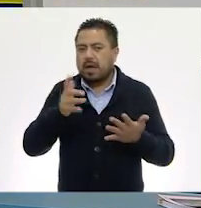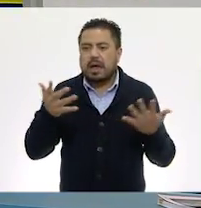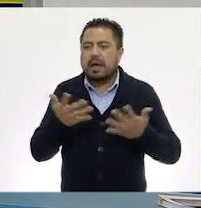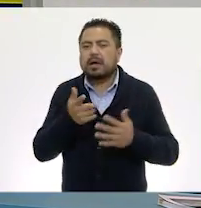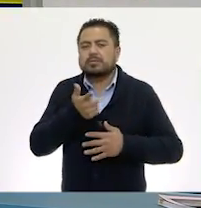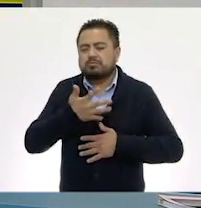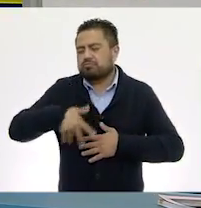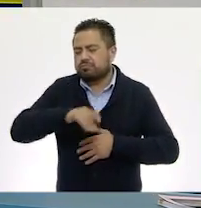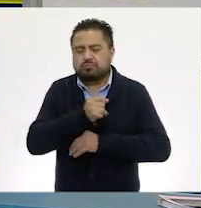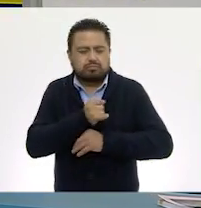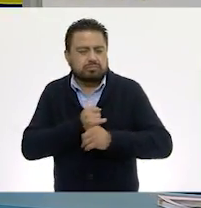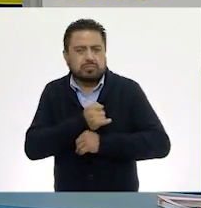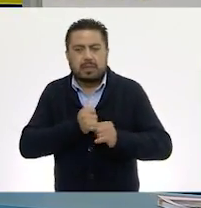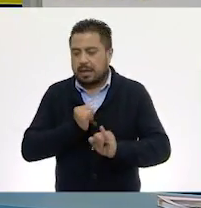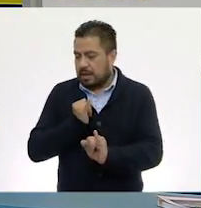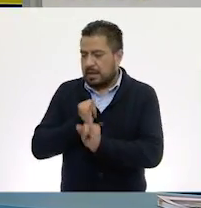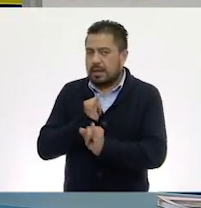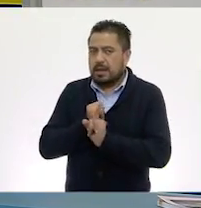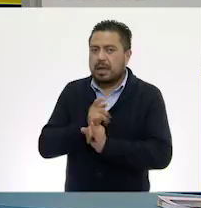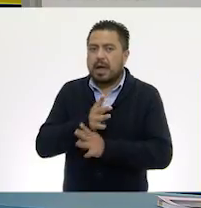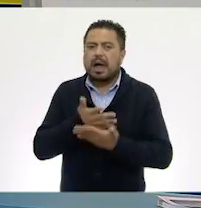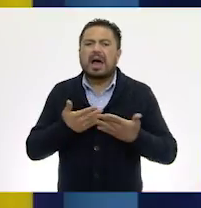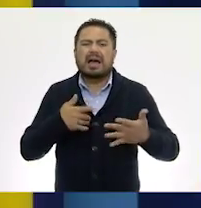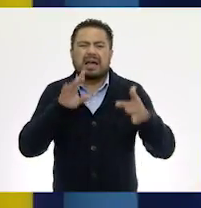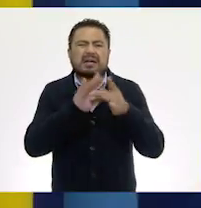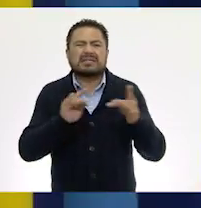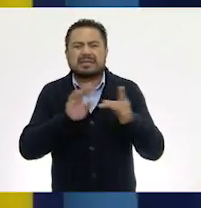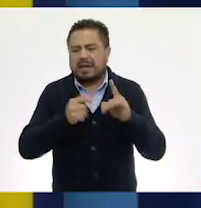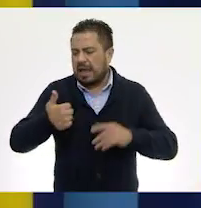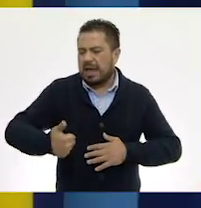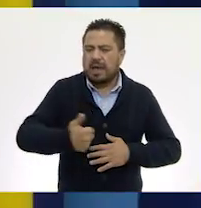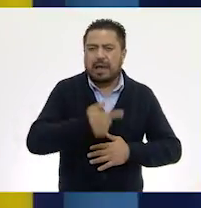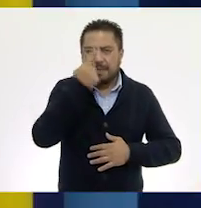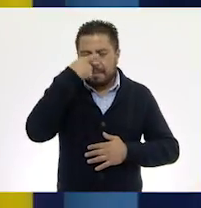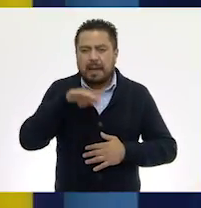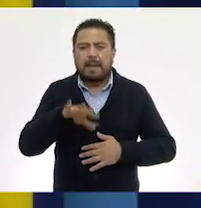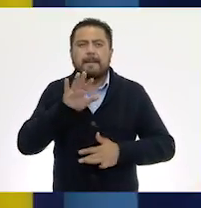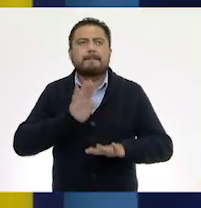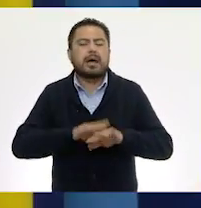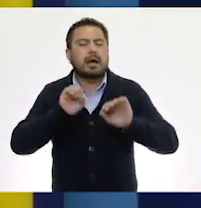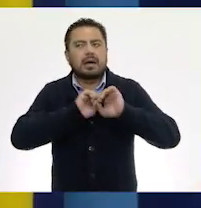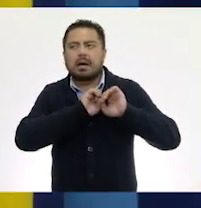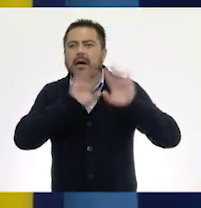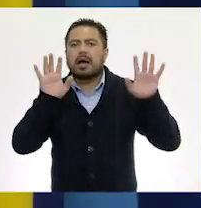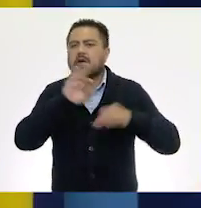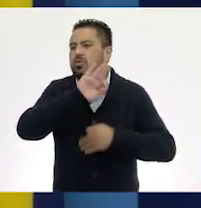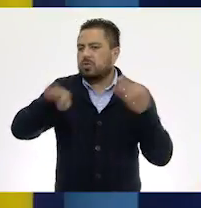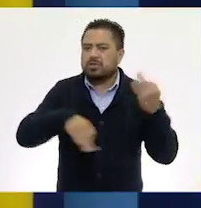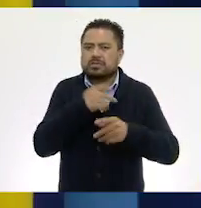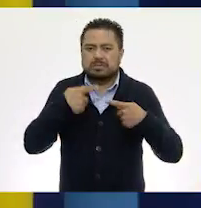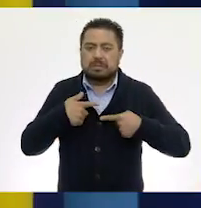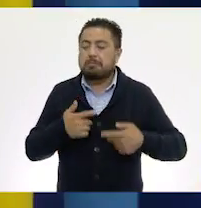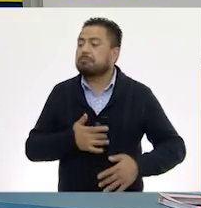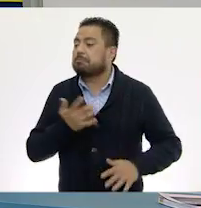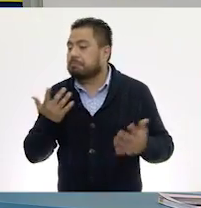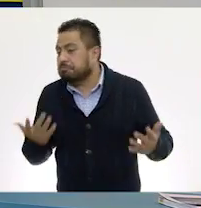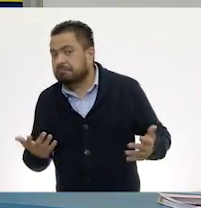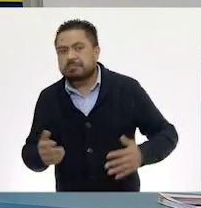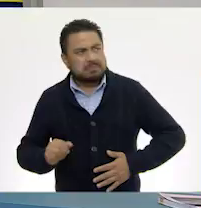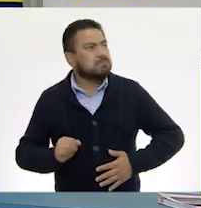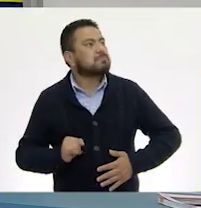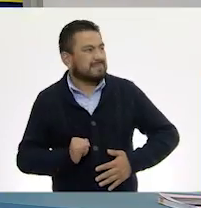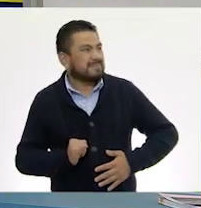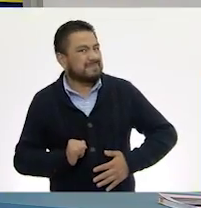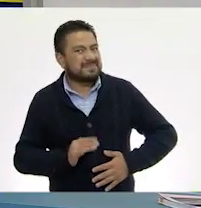una búsqueda en Internet. Vamos explicando cada una para que les sea más claro a todas y a todos. ¿Les parece?